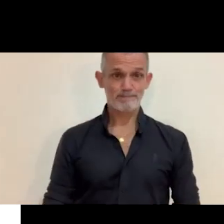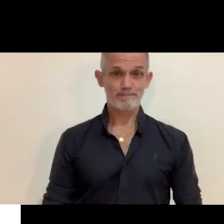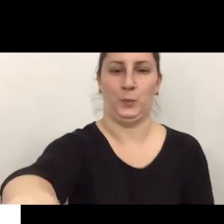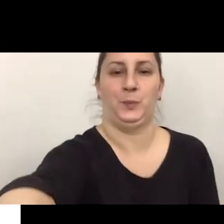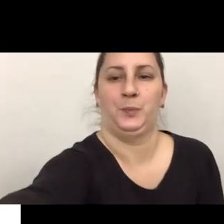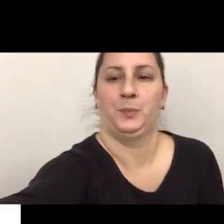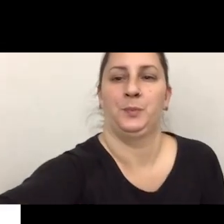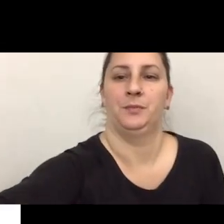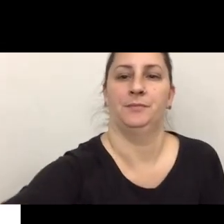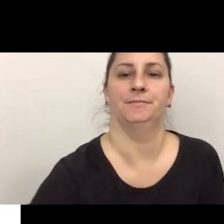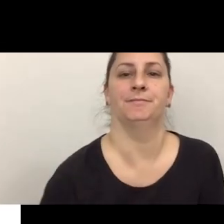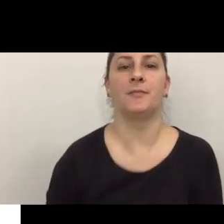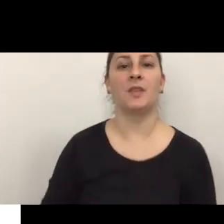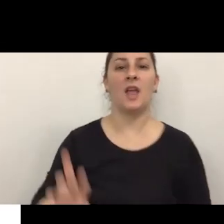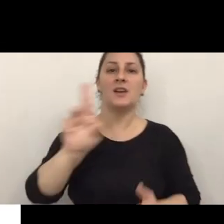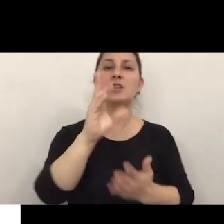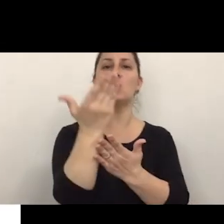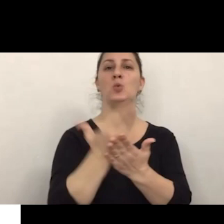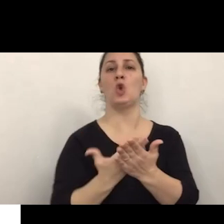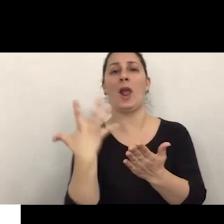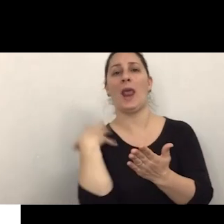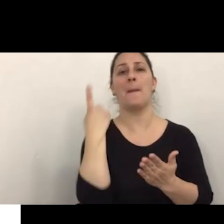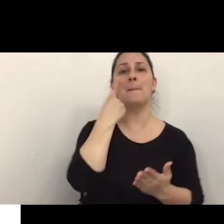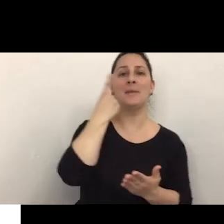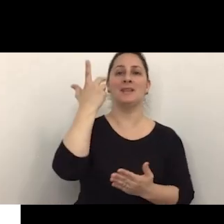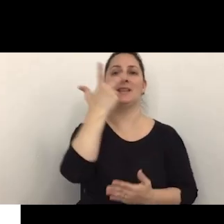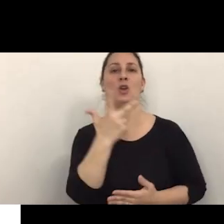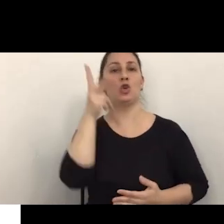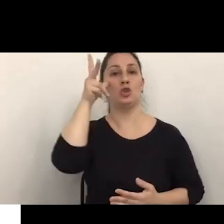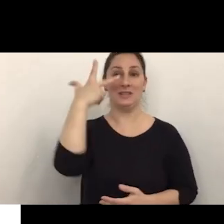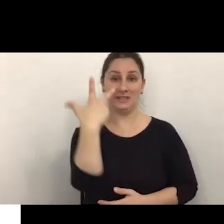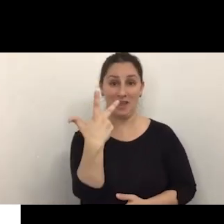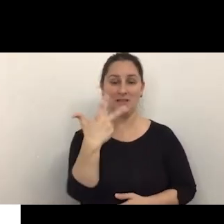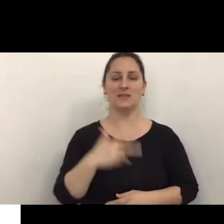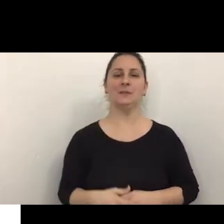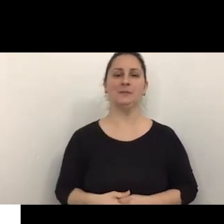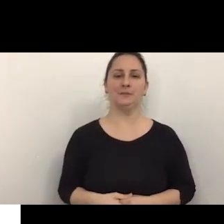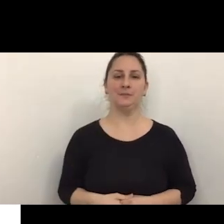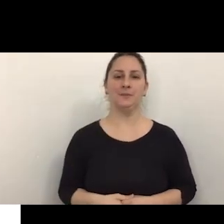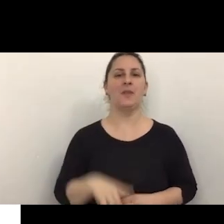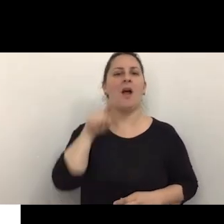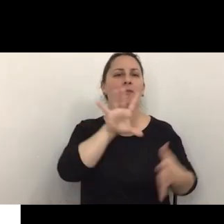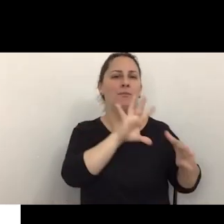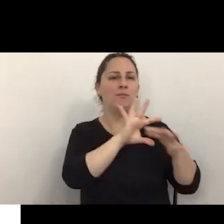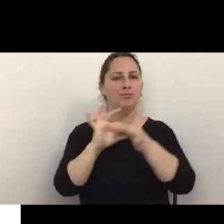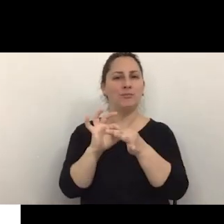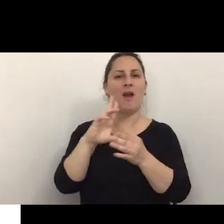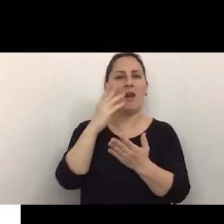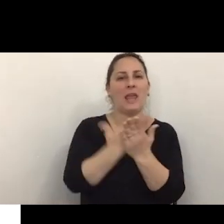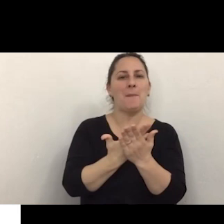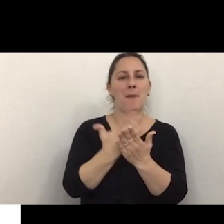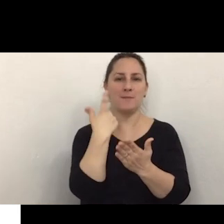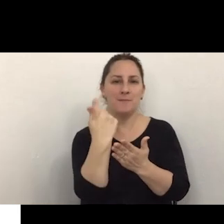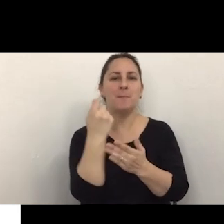La resolución general 1383, ¿sí?, está vinculado a este régimen previsional